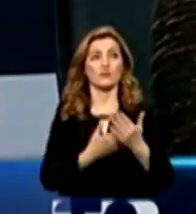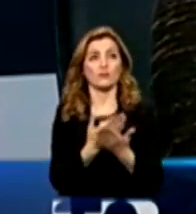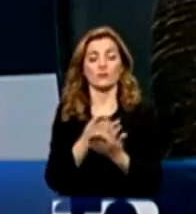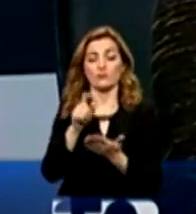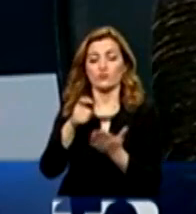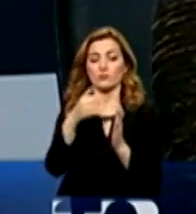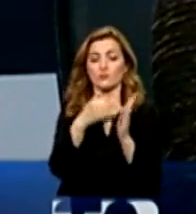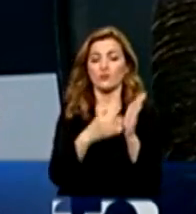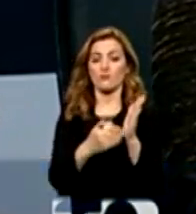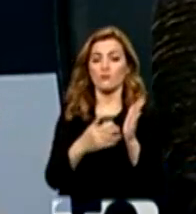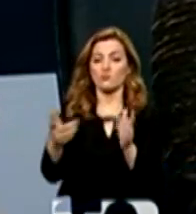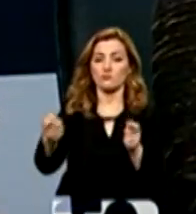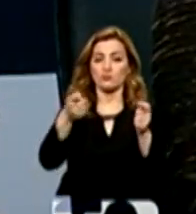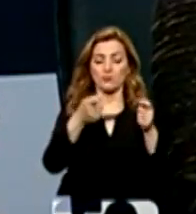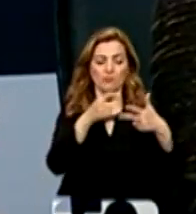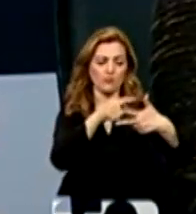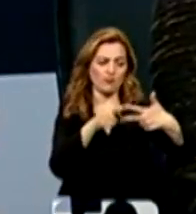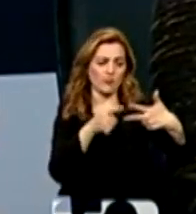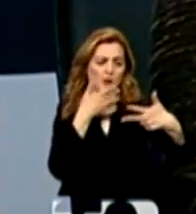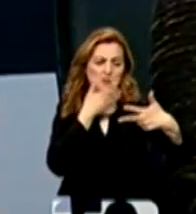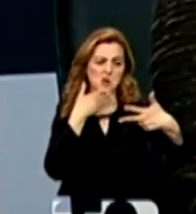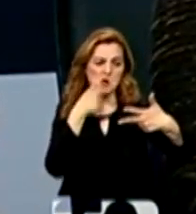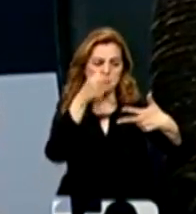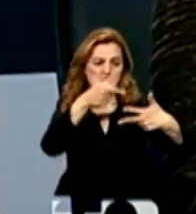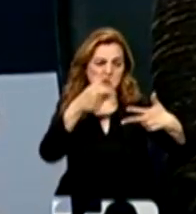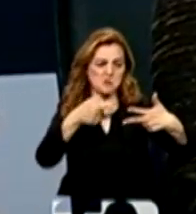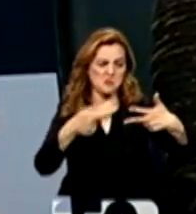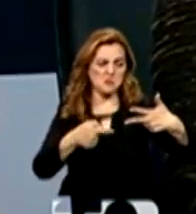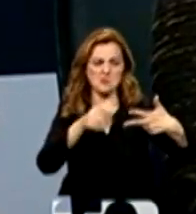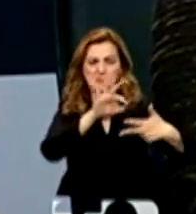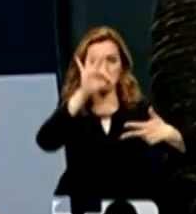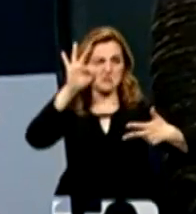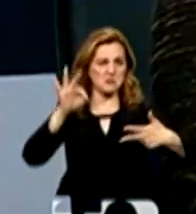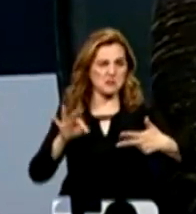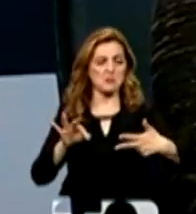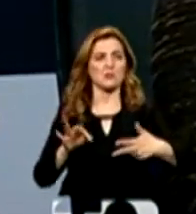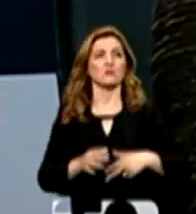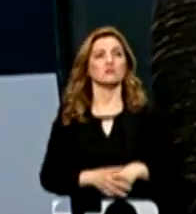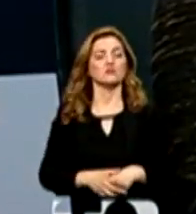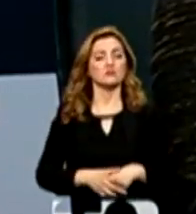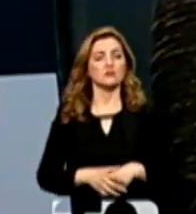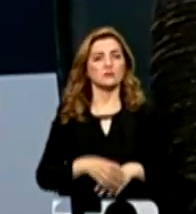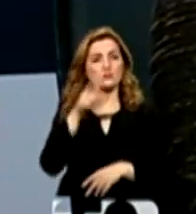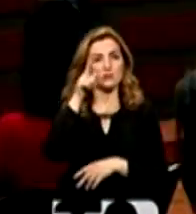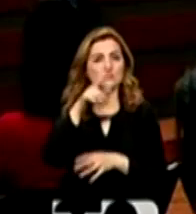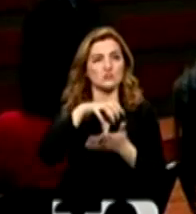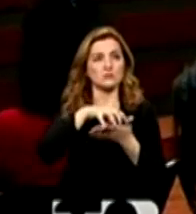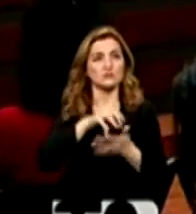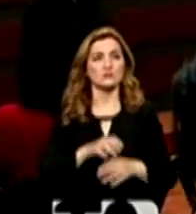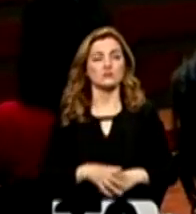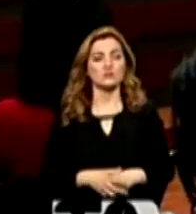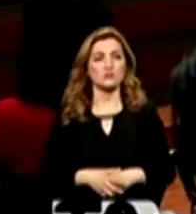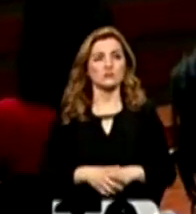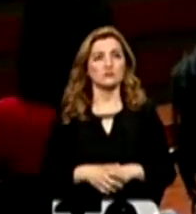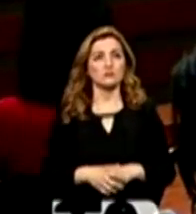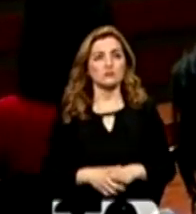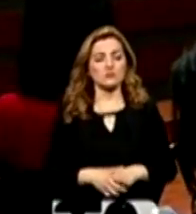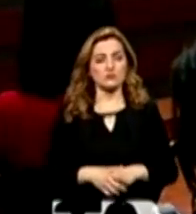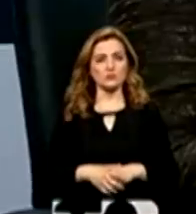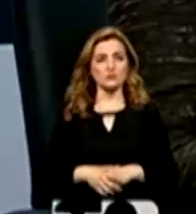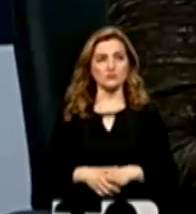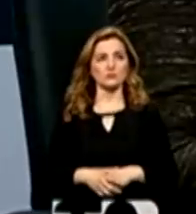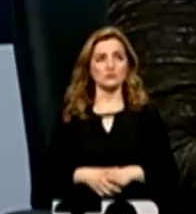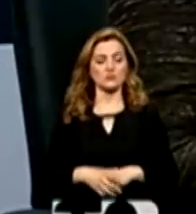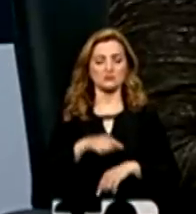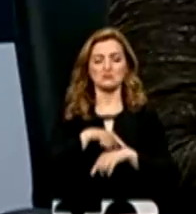a eso lo iremos nombrando conforme las ternas que nos remita cada fiscal provincial para determinado cargo. No quiso dar un tiempo